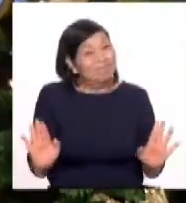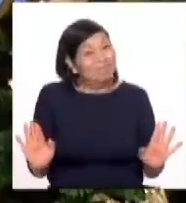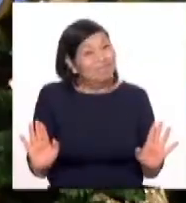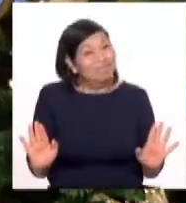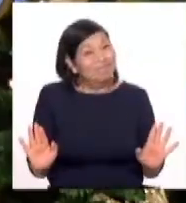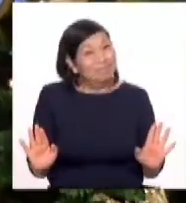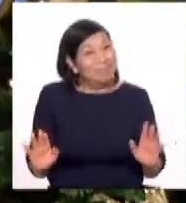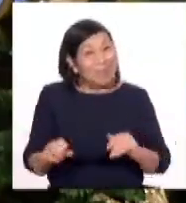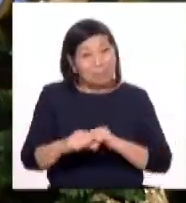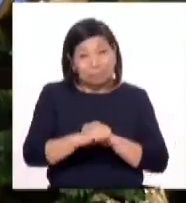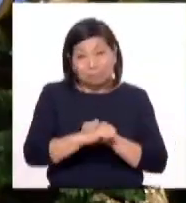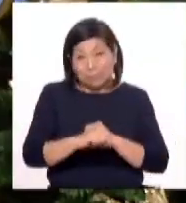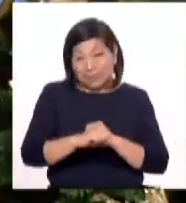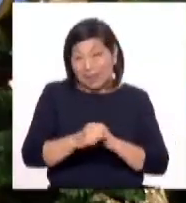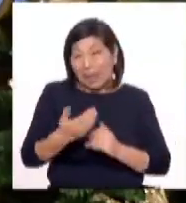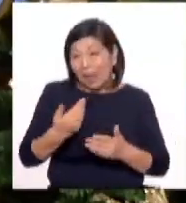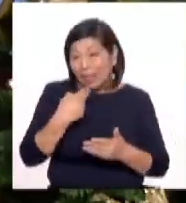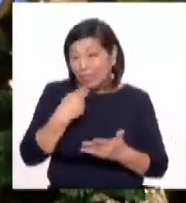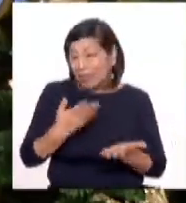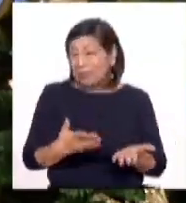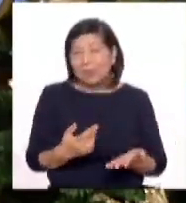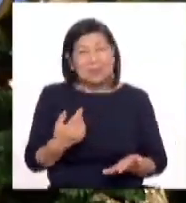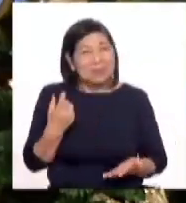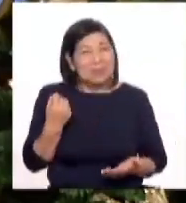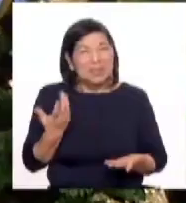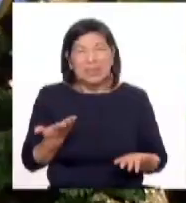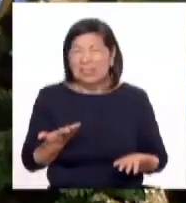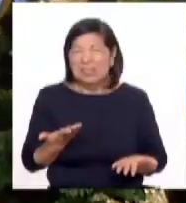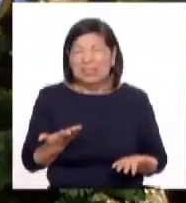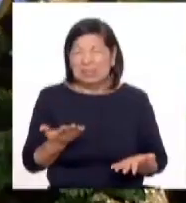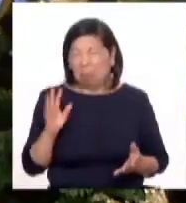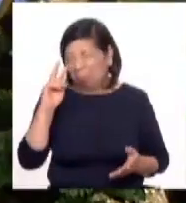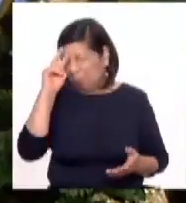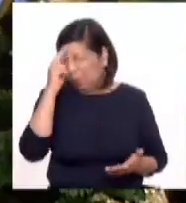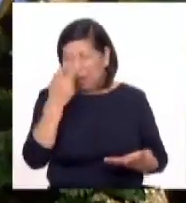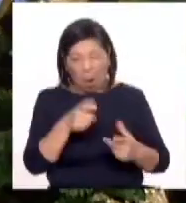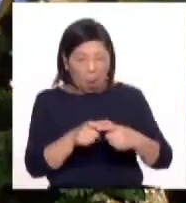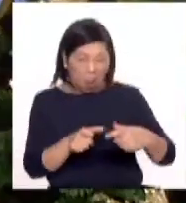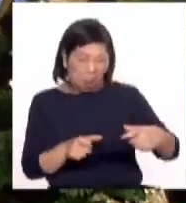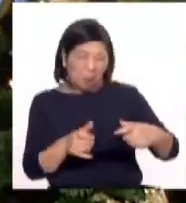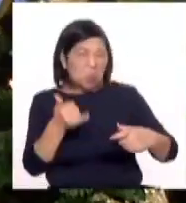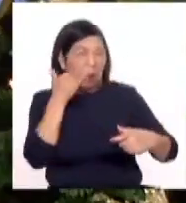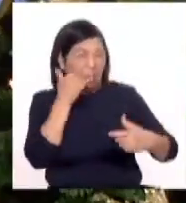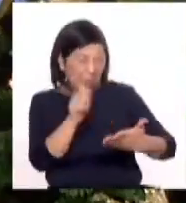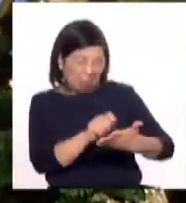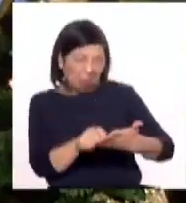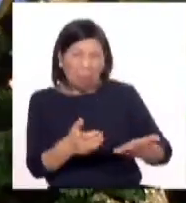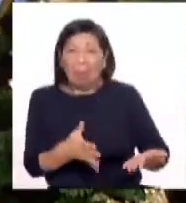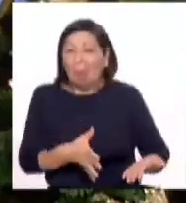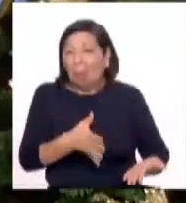unas publicaciones, como lo señalábamos, inentendibles, bastante confusas, que mostraron ese